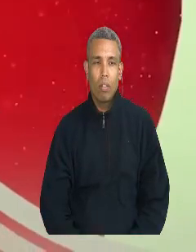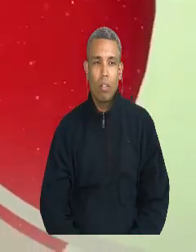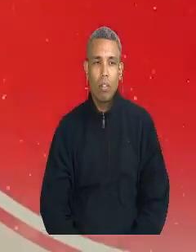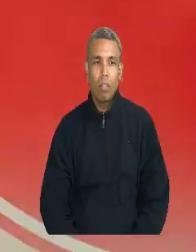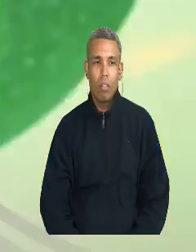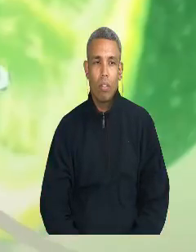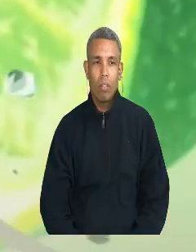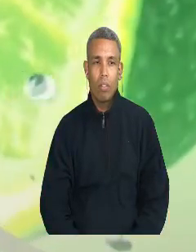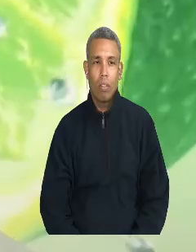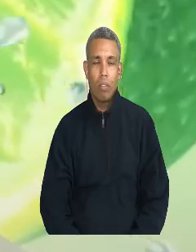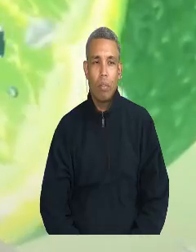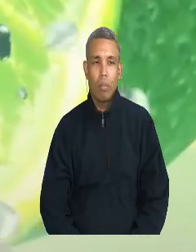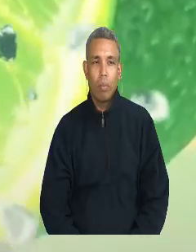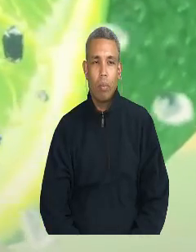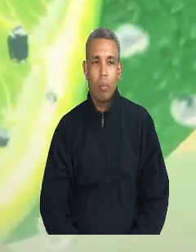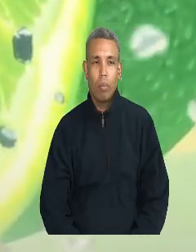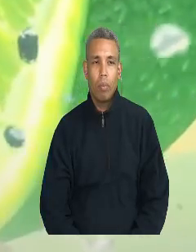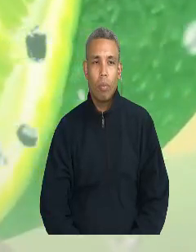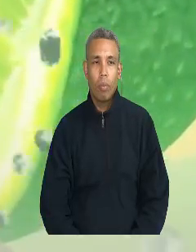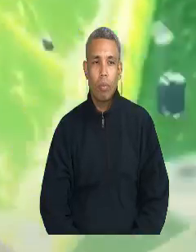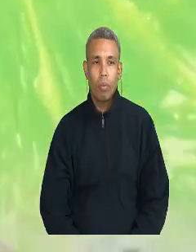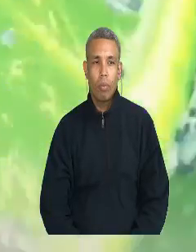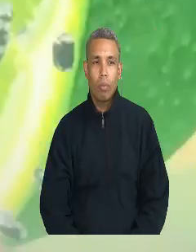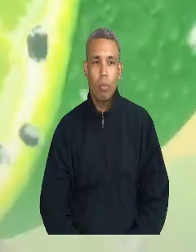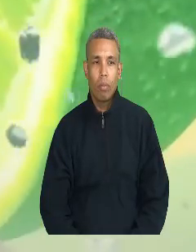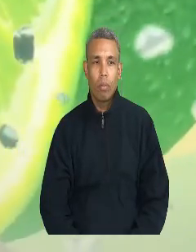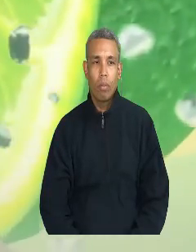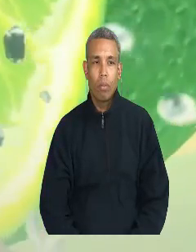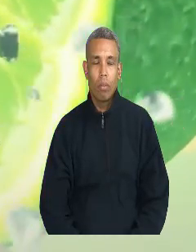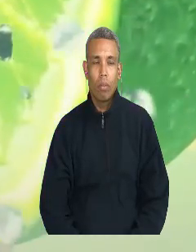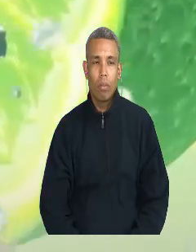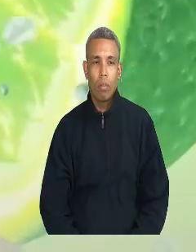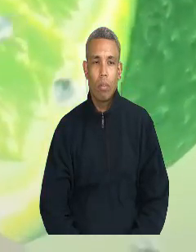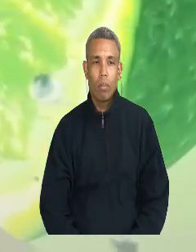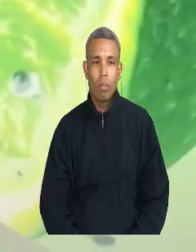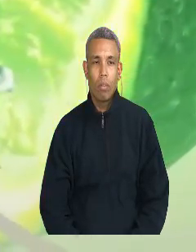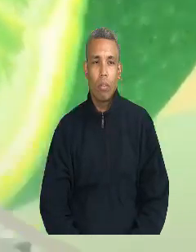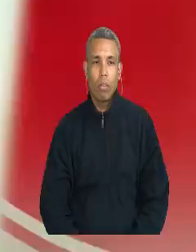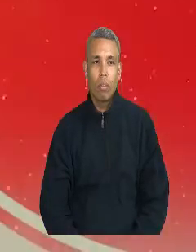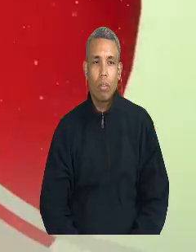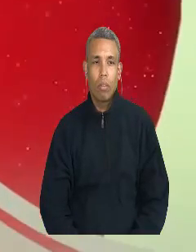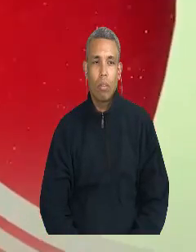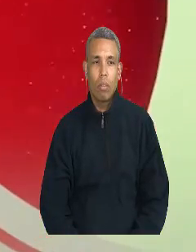20 gramos de maíz tierno, espinaca, cilantro al gusto.